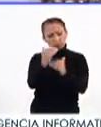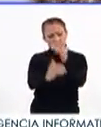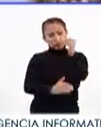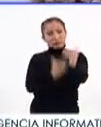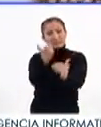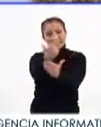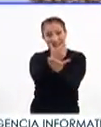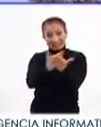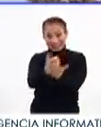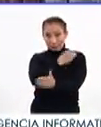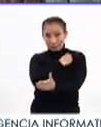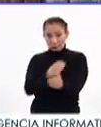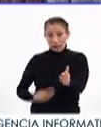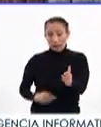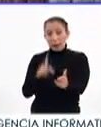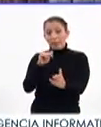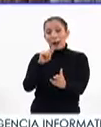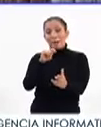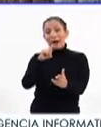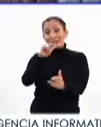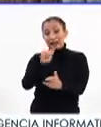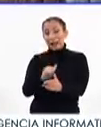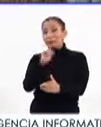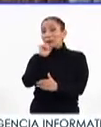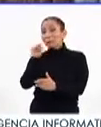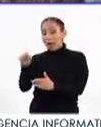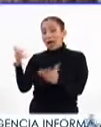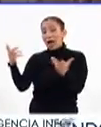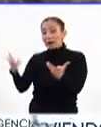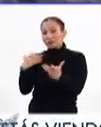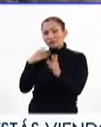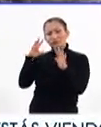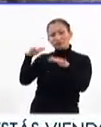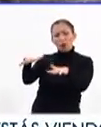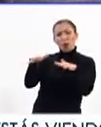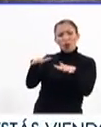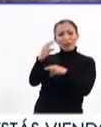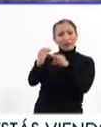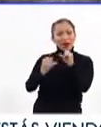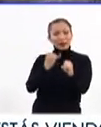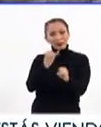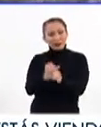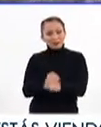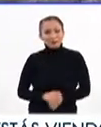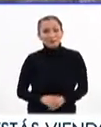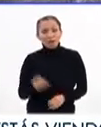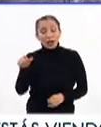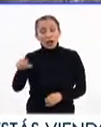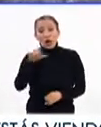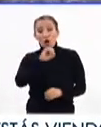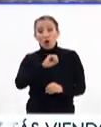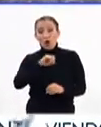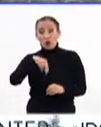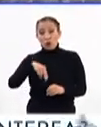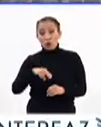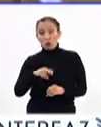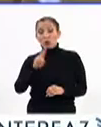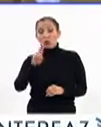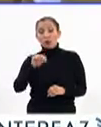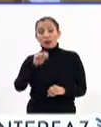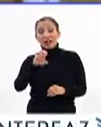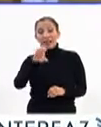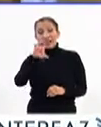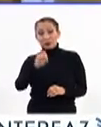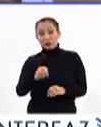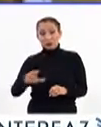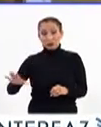desarrollo económico del municipio de Papantla, además lo ha hecho relucir a nivel internacional. La Organización de las Naciones Unidas para